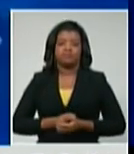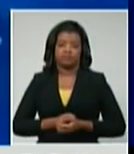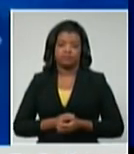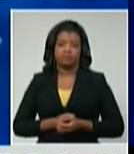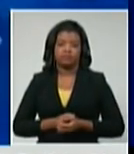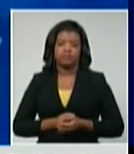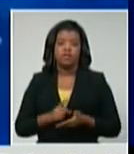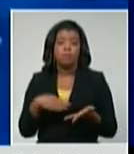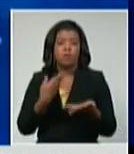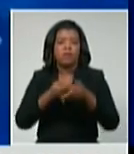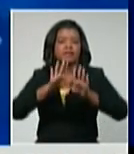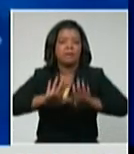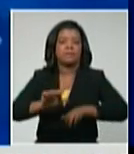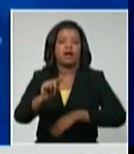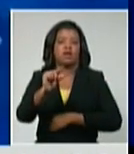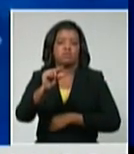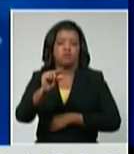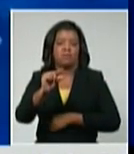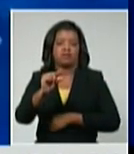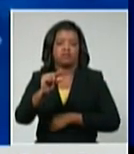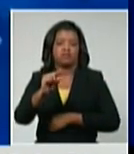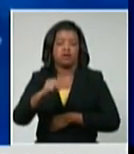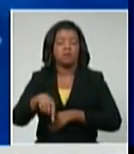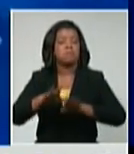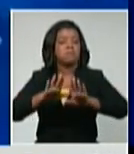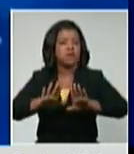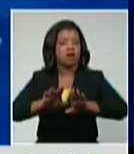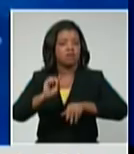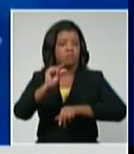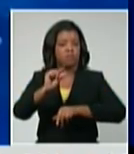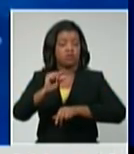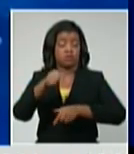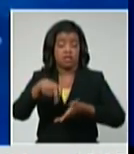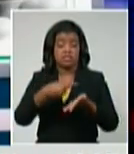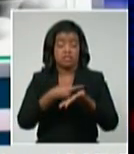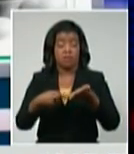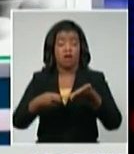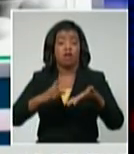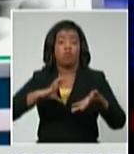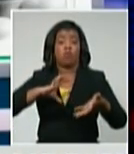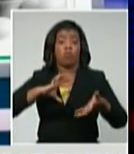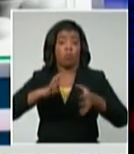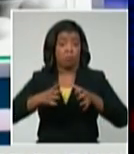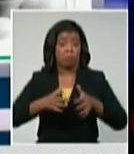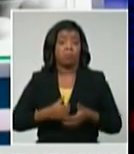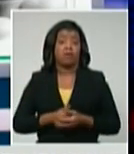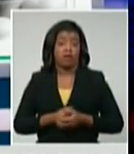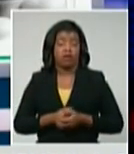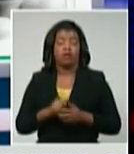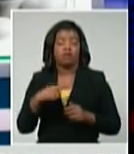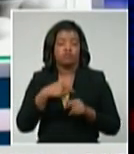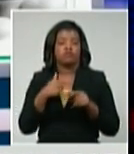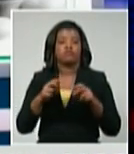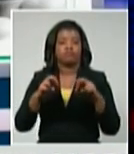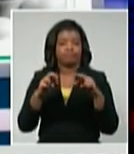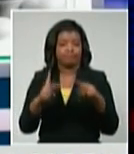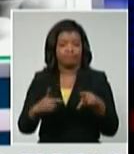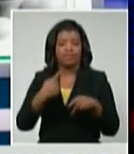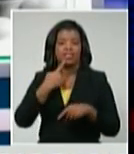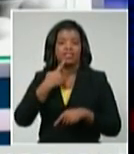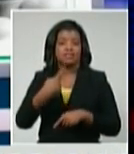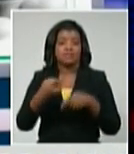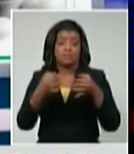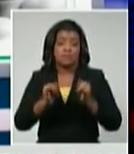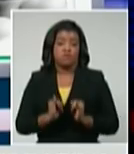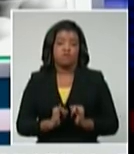hacer una pausa en nuestro diálogo. Ha sido una semana compleja, además lo ratificamos, lo decíamos en la presentación,